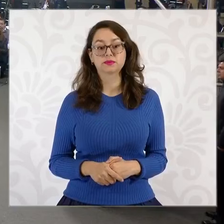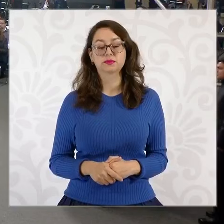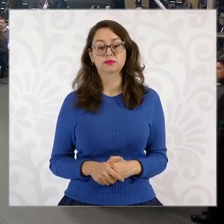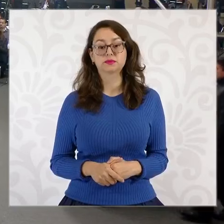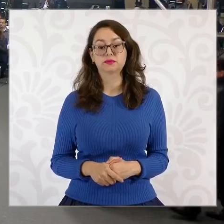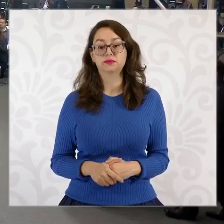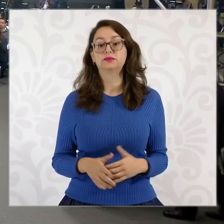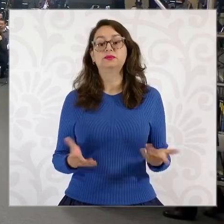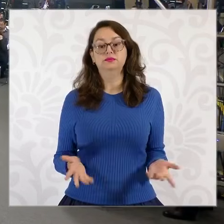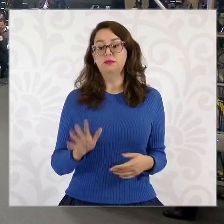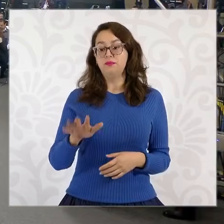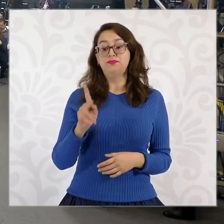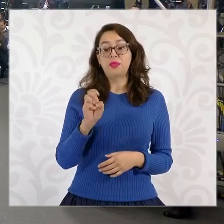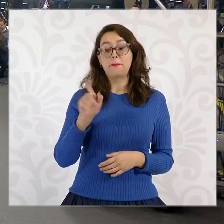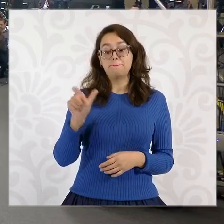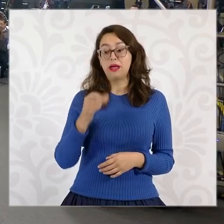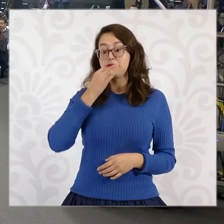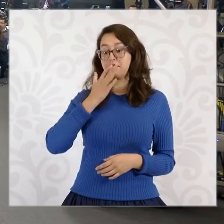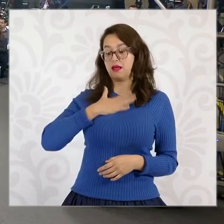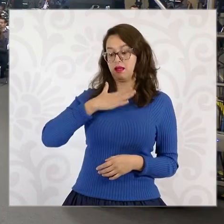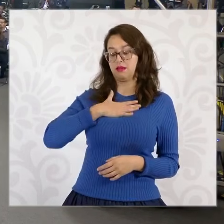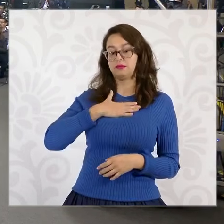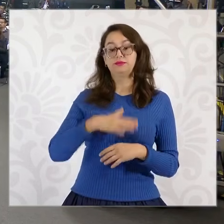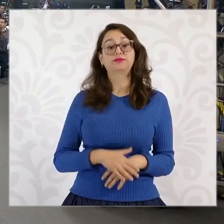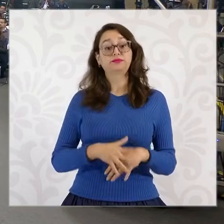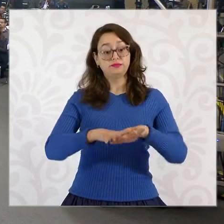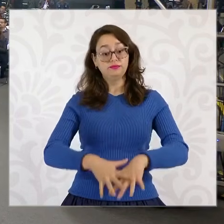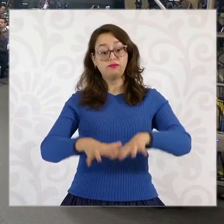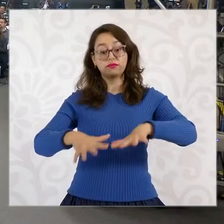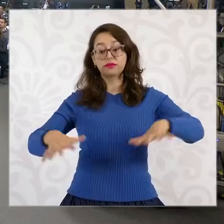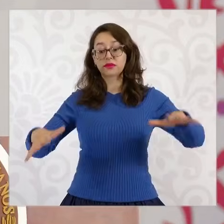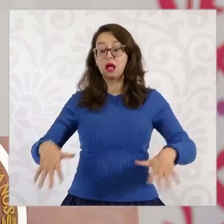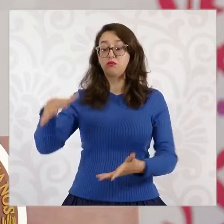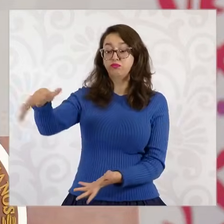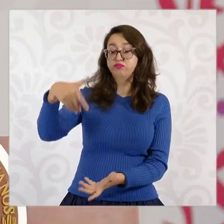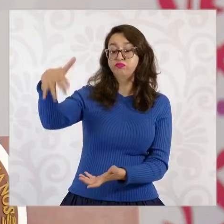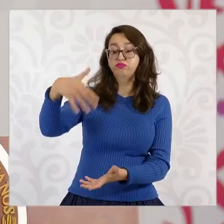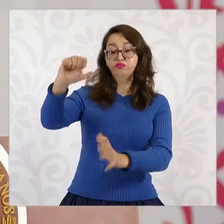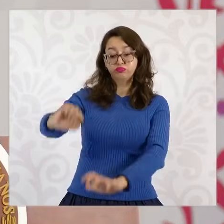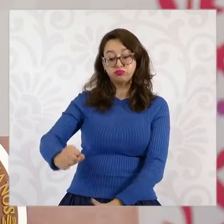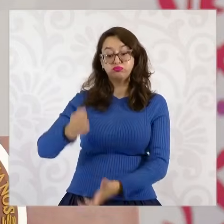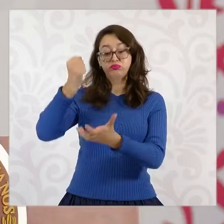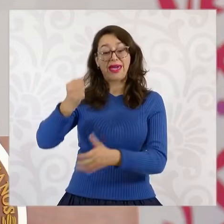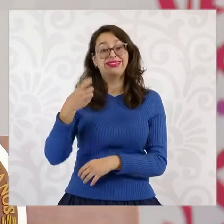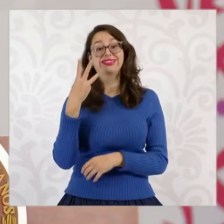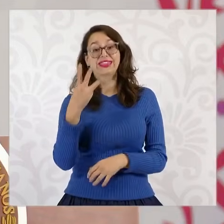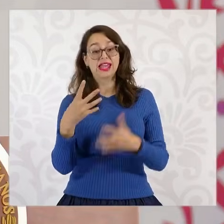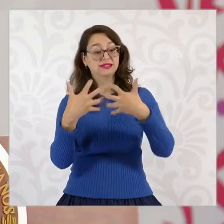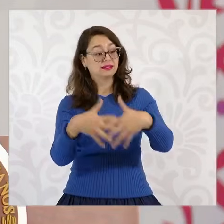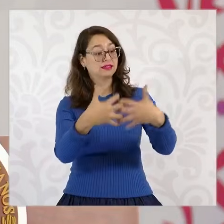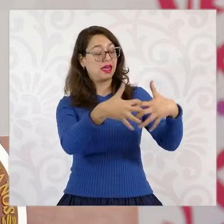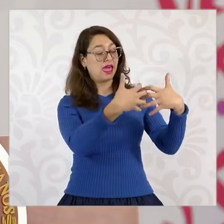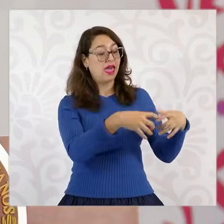A ver, Pemex informa, los residuos recolectados en el Golfo de México son enviados a 3 plantas de tratamiento en Tabasco, Veracruz y Tamaulipas,